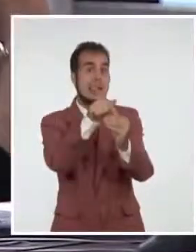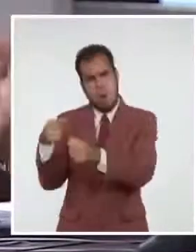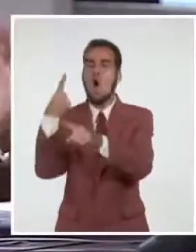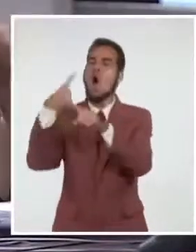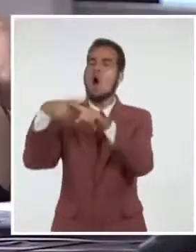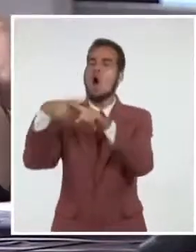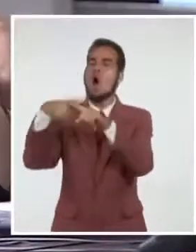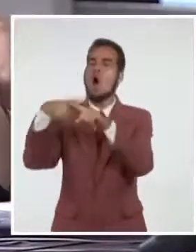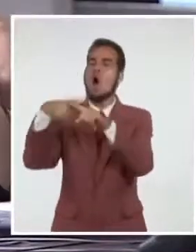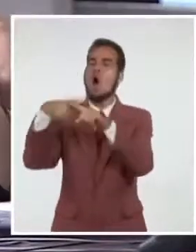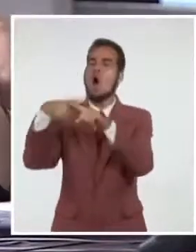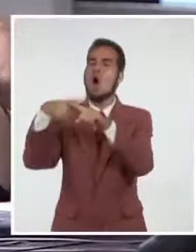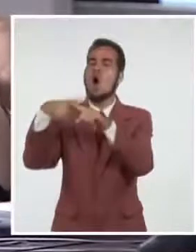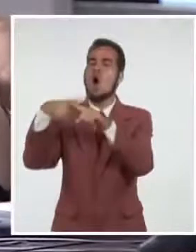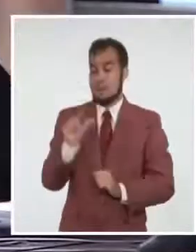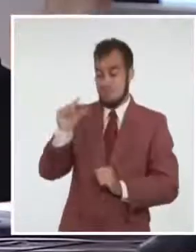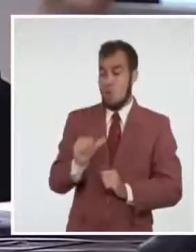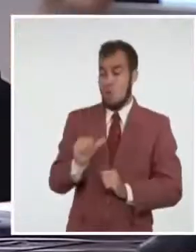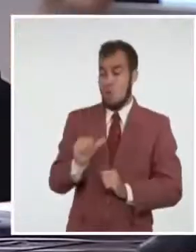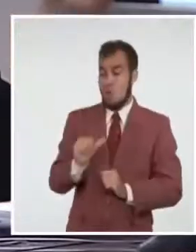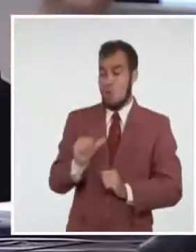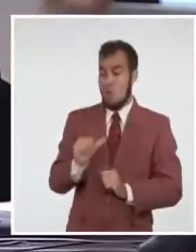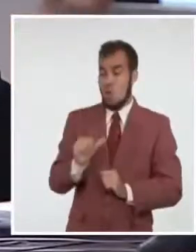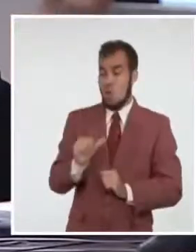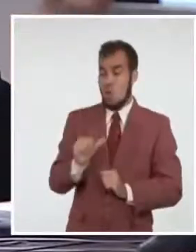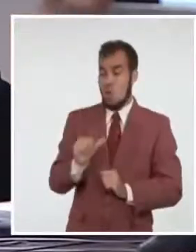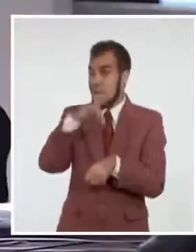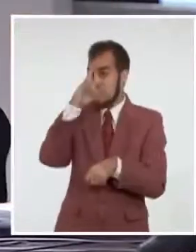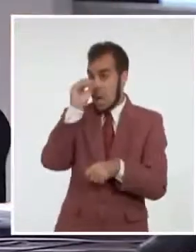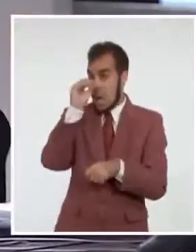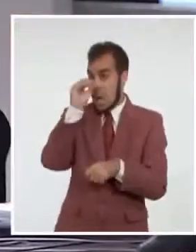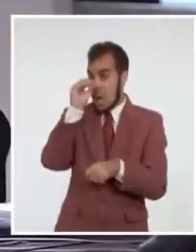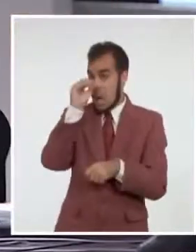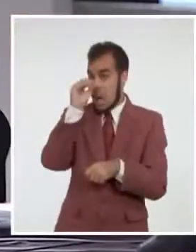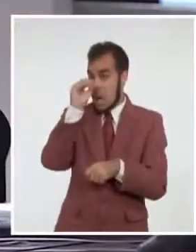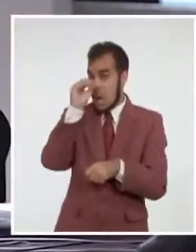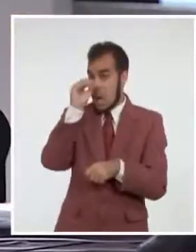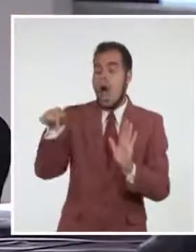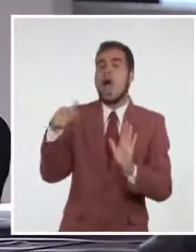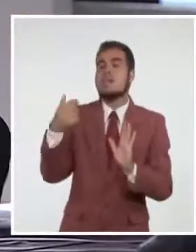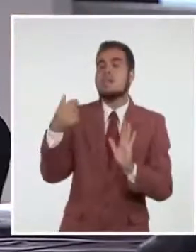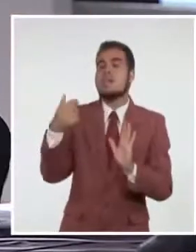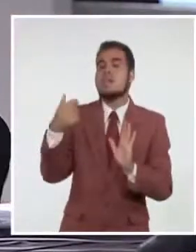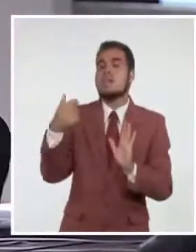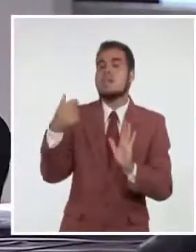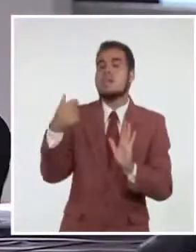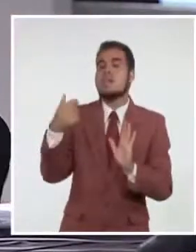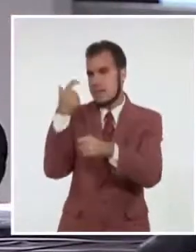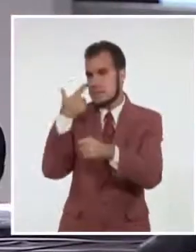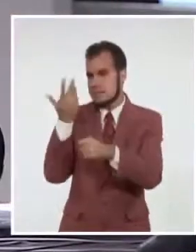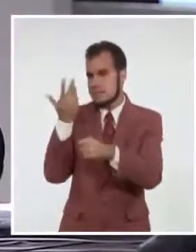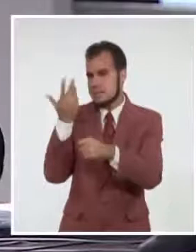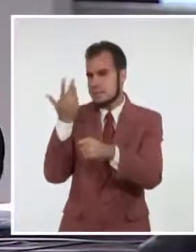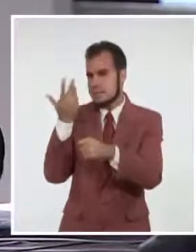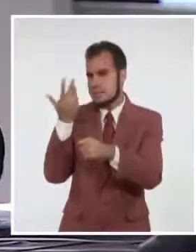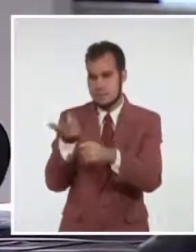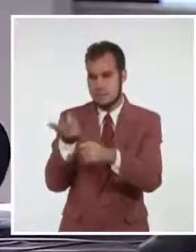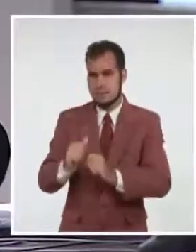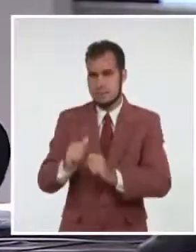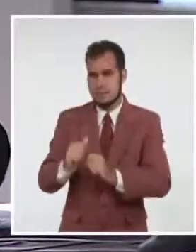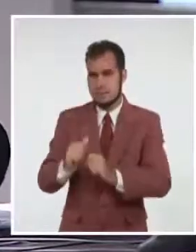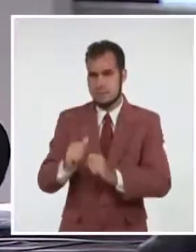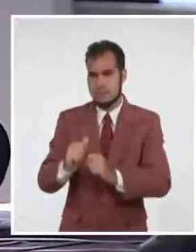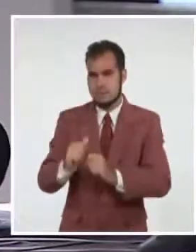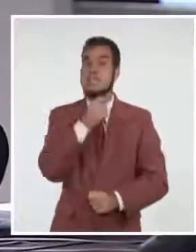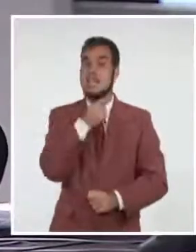acaba de adecuar y se acaba de discutir con todas las estructuras, porque de ahí depende el éxito. Porque si esa persona